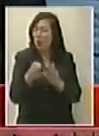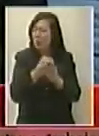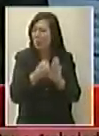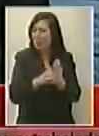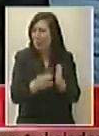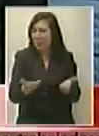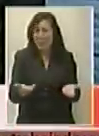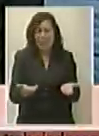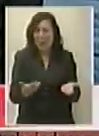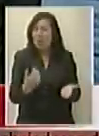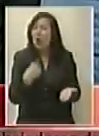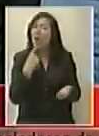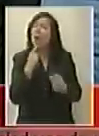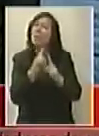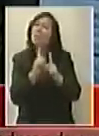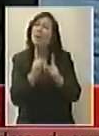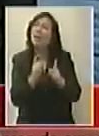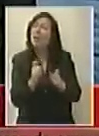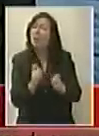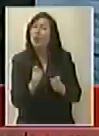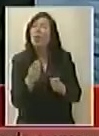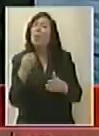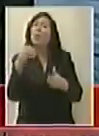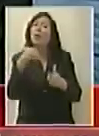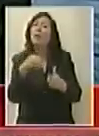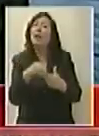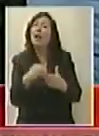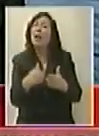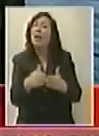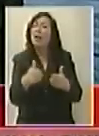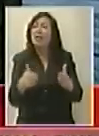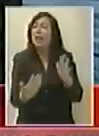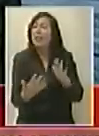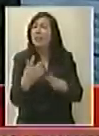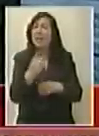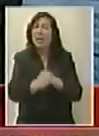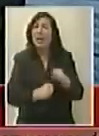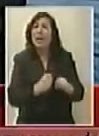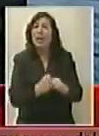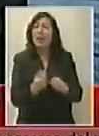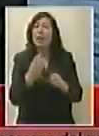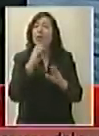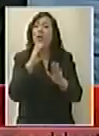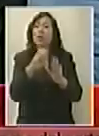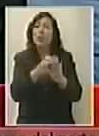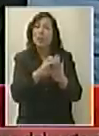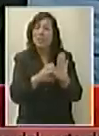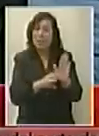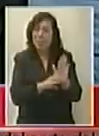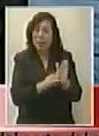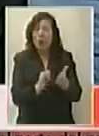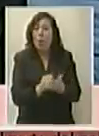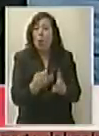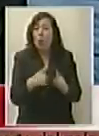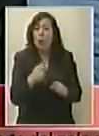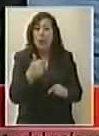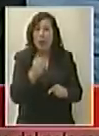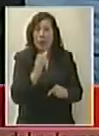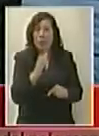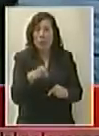constitucionalidad yo les pregunto Y por qué no plantearon desde hace 15 años la inconstitucionalidad cuando las